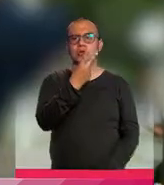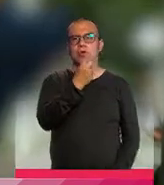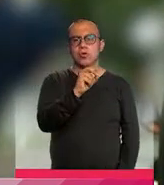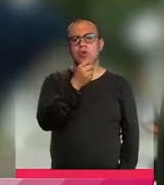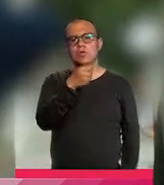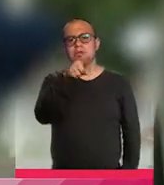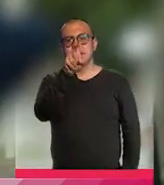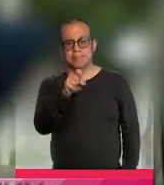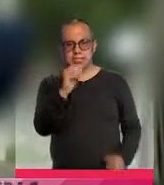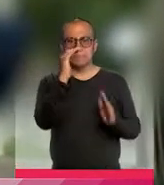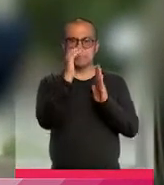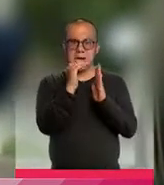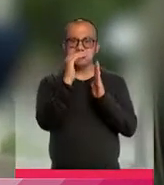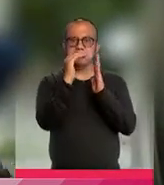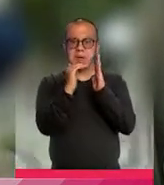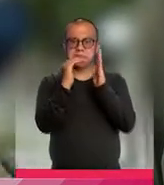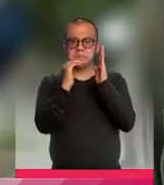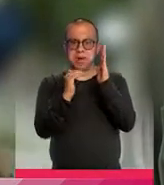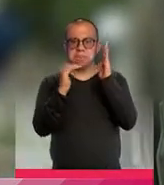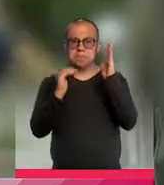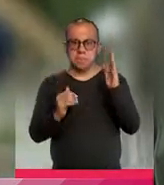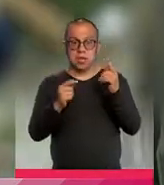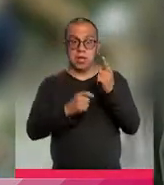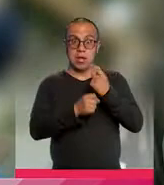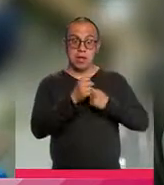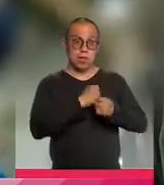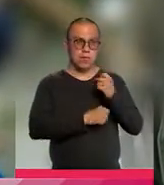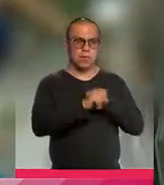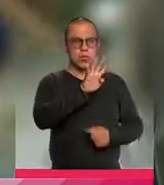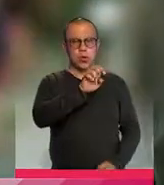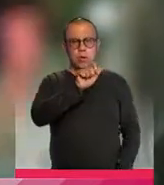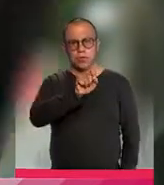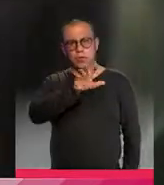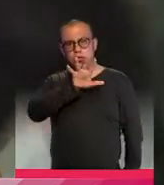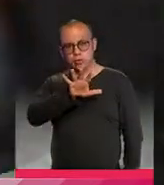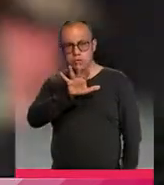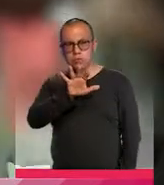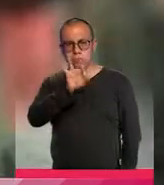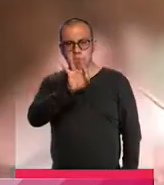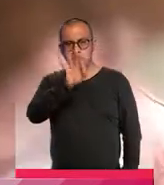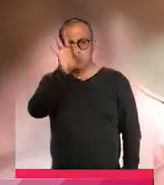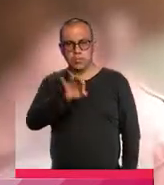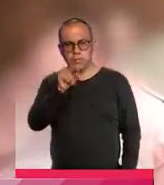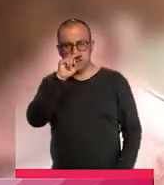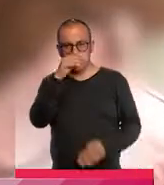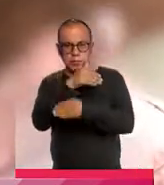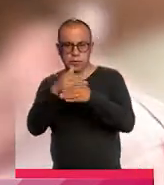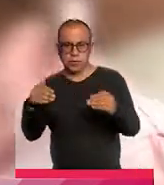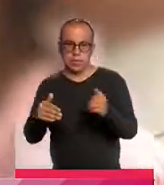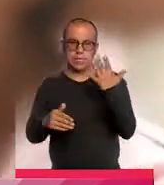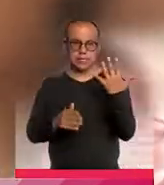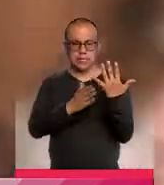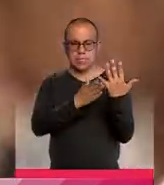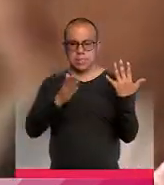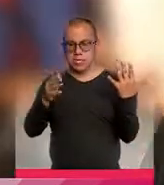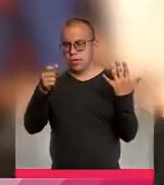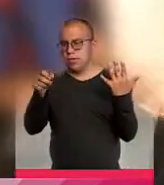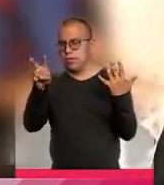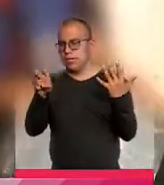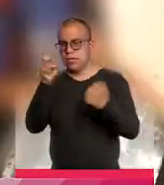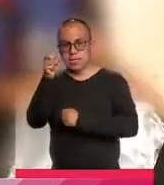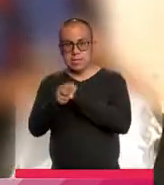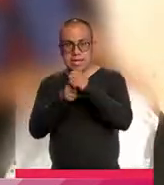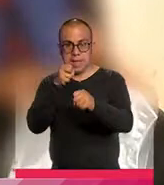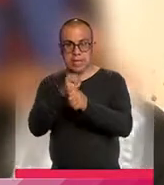2016. El año pasado se ubicó en 9.5% de los niños entre 5 y 17 años